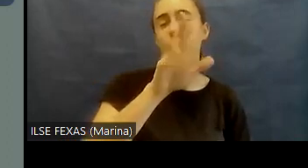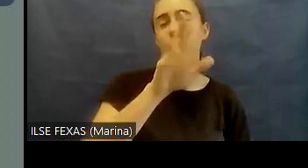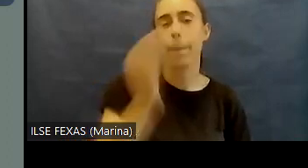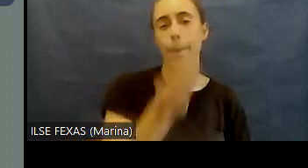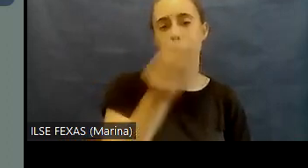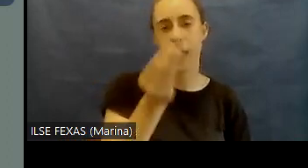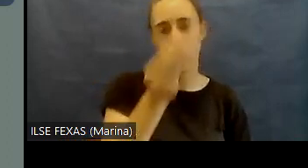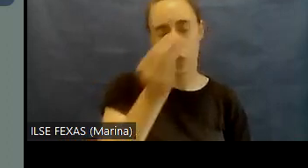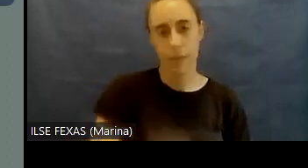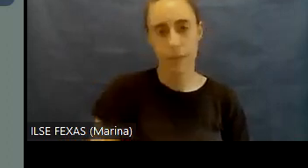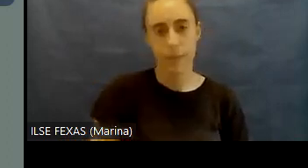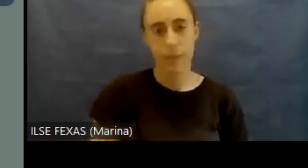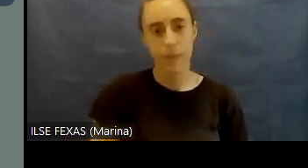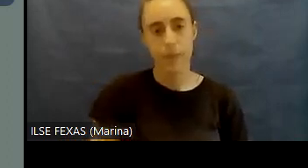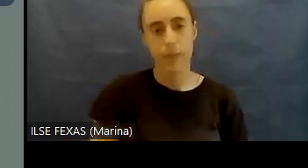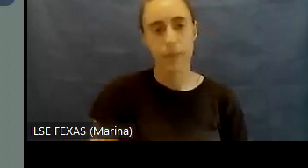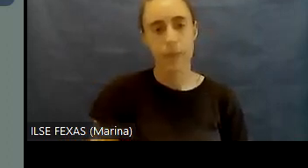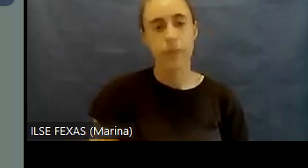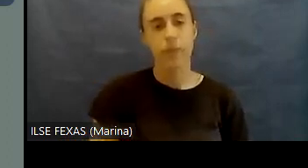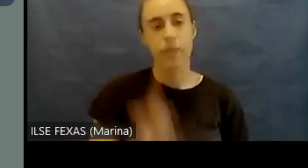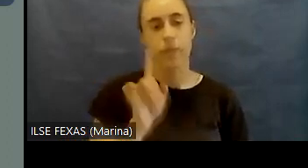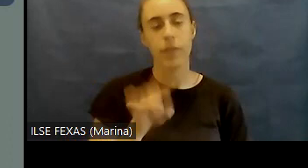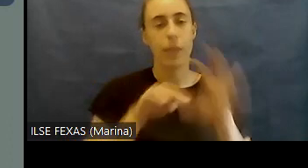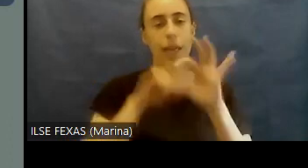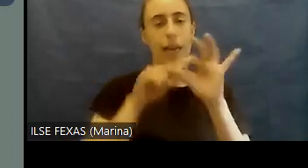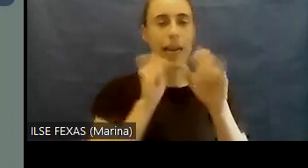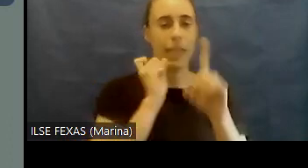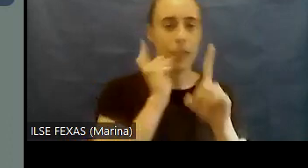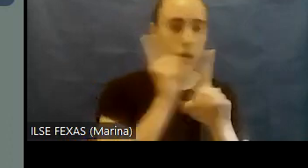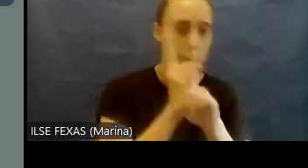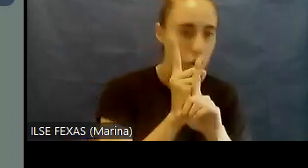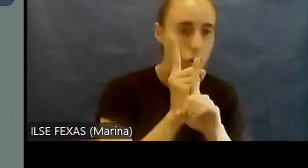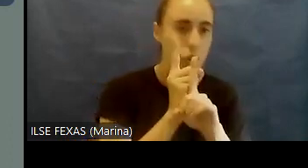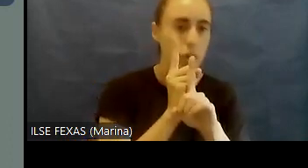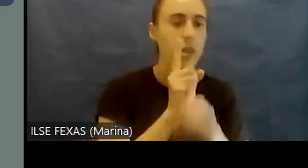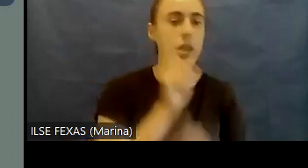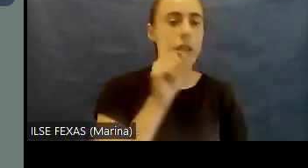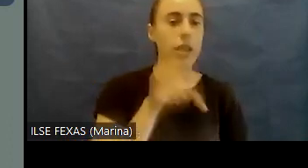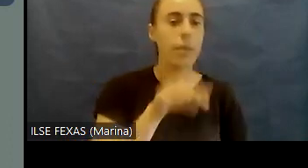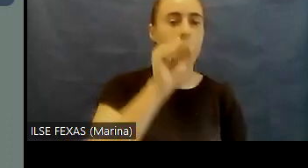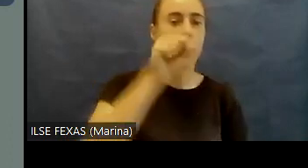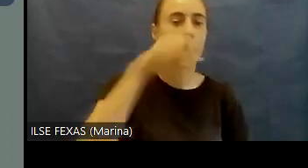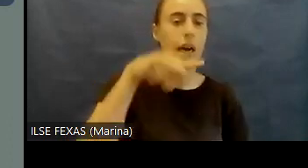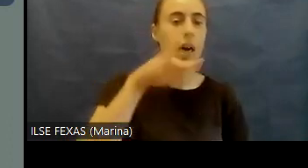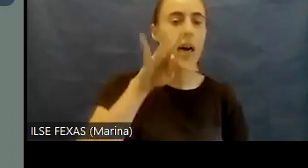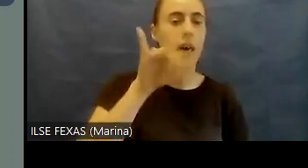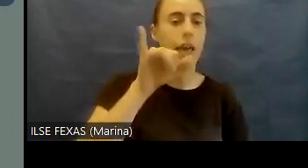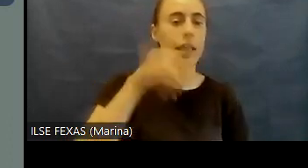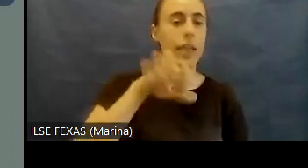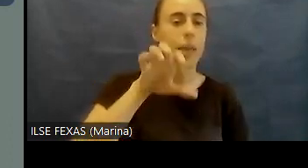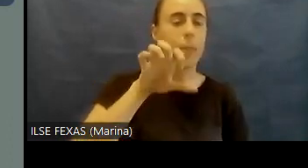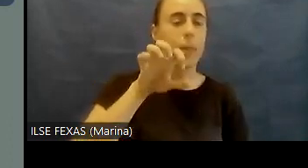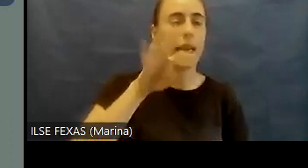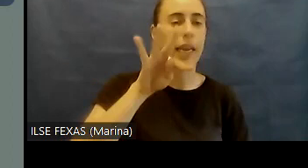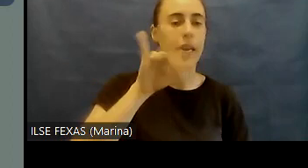grasas. Actuarían también como antiulcerosos, como antieméticos, es decir, disminuirían las náuseas y los